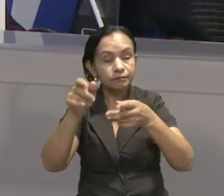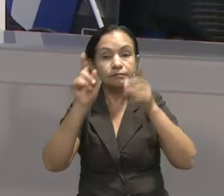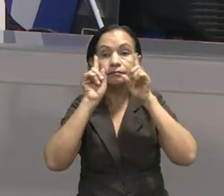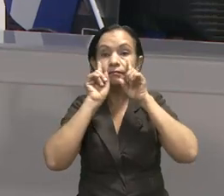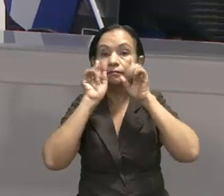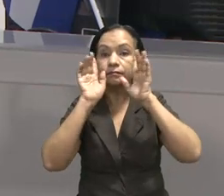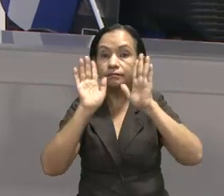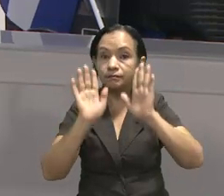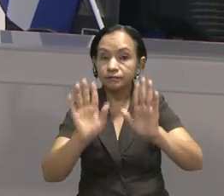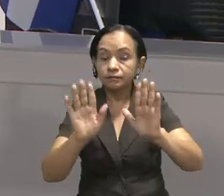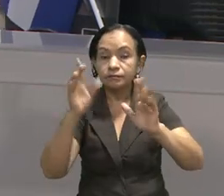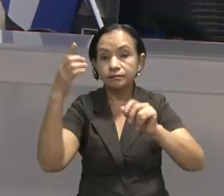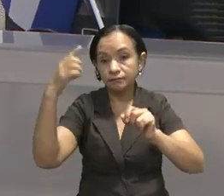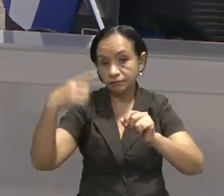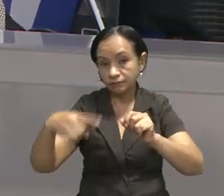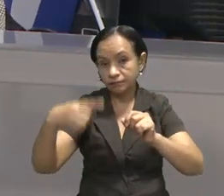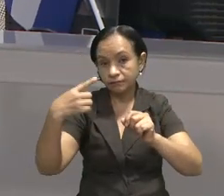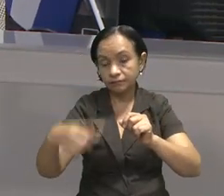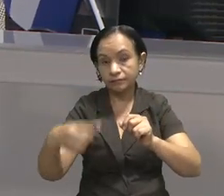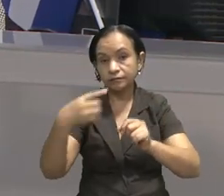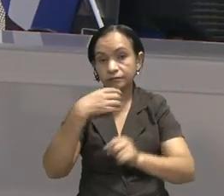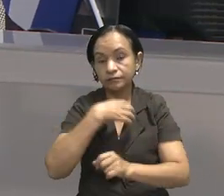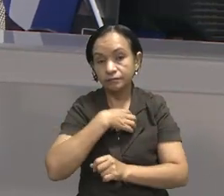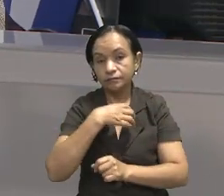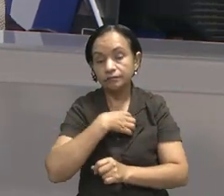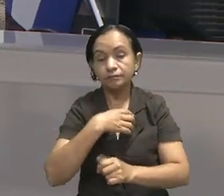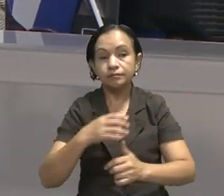proteger los derechos